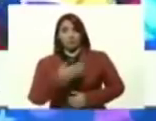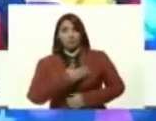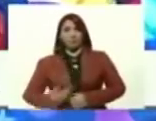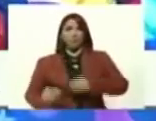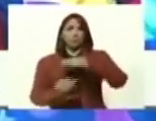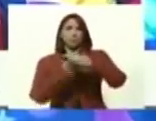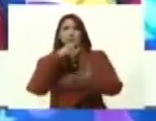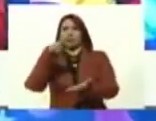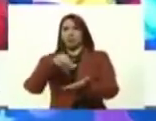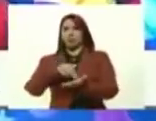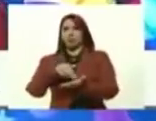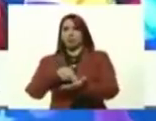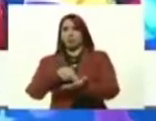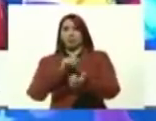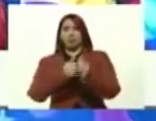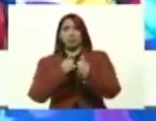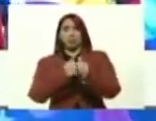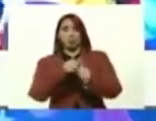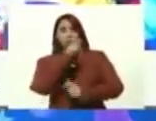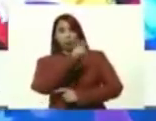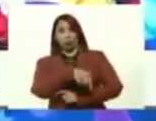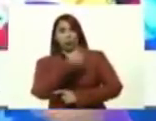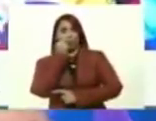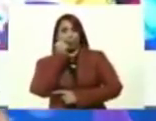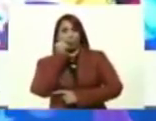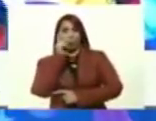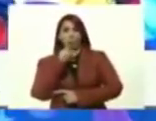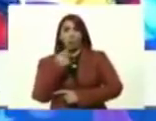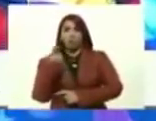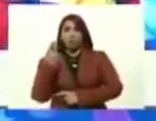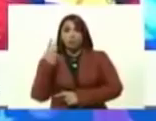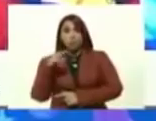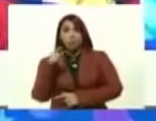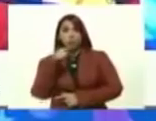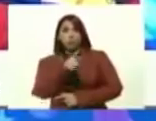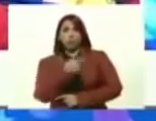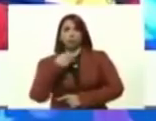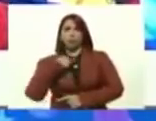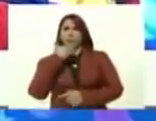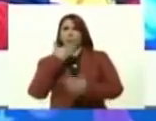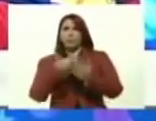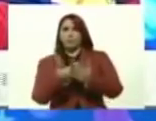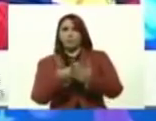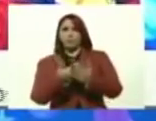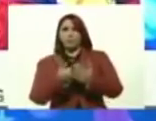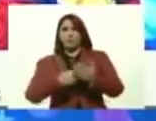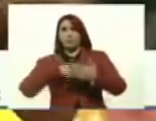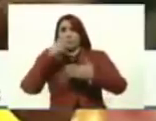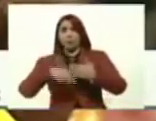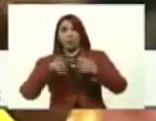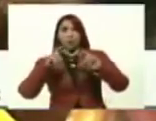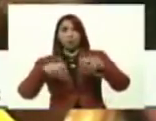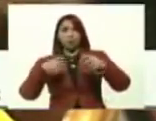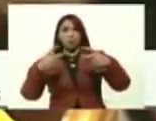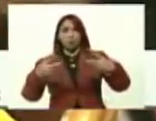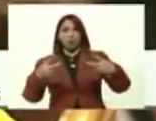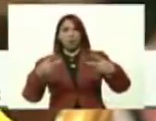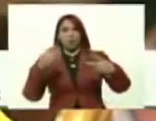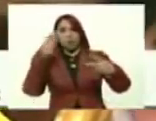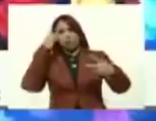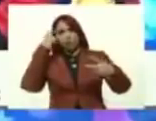Instituto Nacional de Deporte, por eso yo pedí que hiciéramos un plan nuevo. Plan